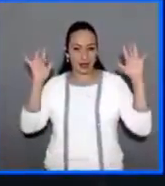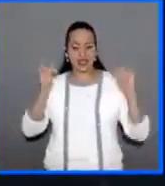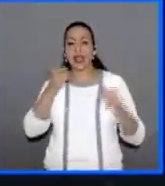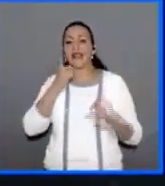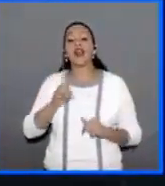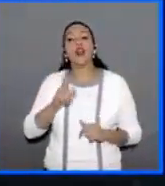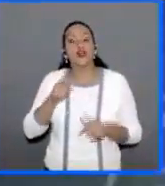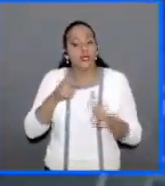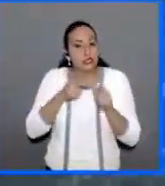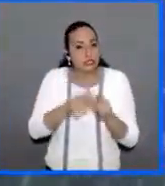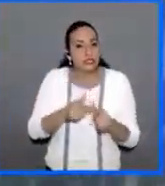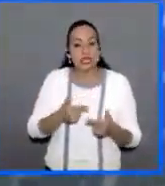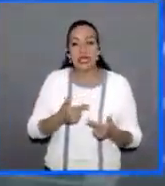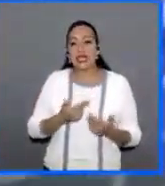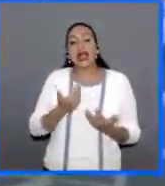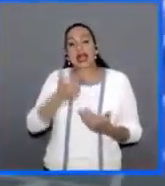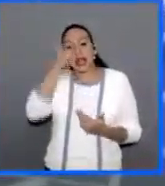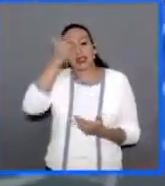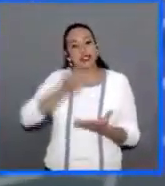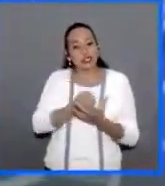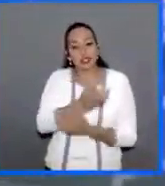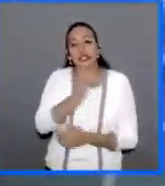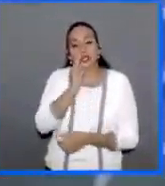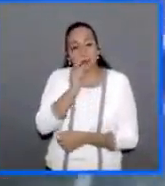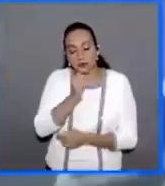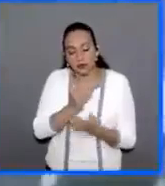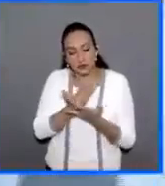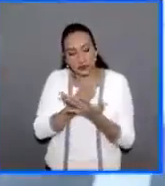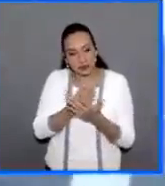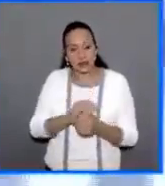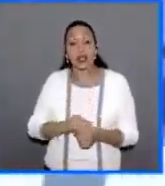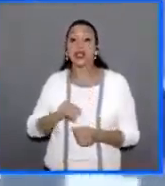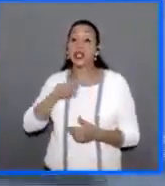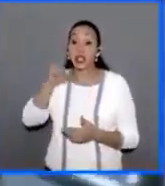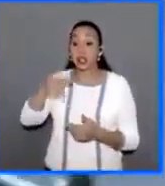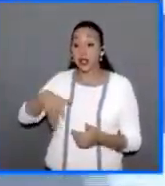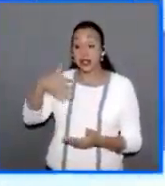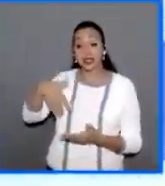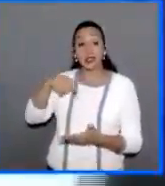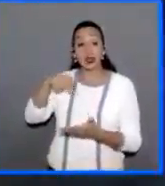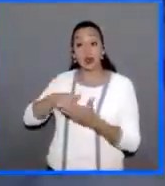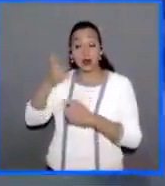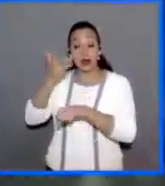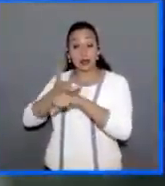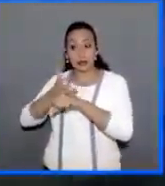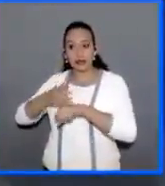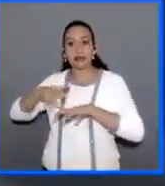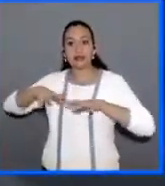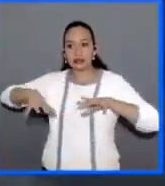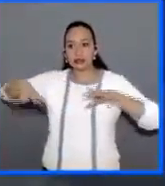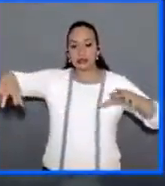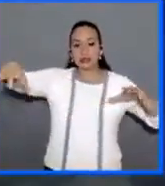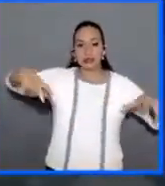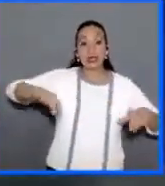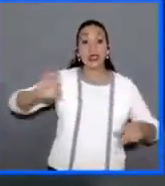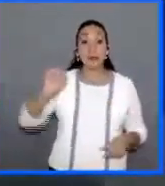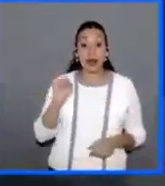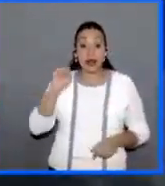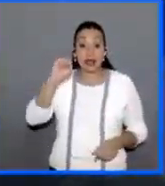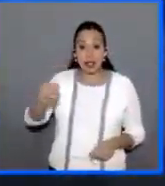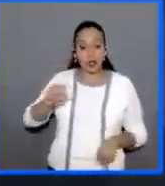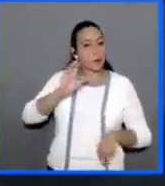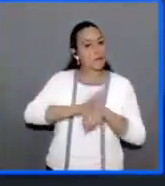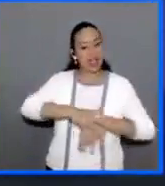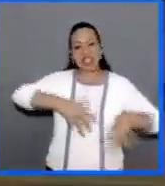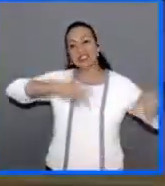extendido a al menos 15 ciudades de la Unión Americana y para el sábado se prepara una megaprotesta en el marco del desfile